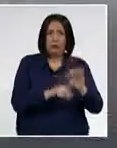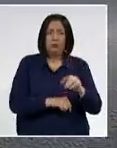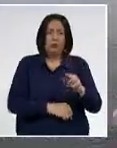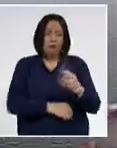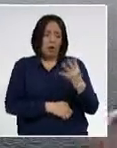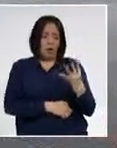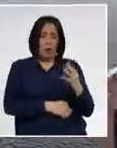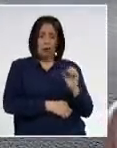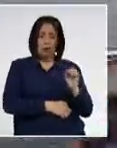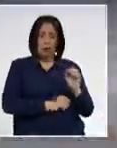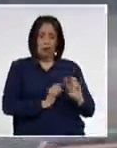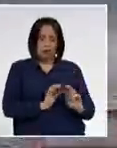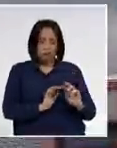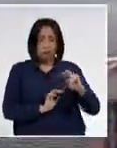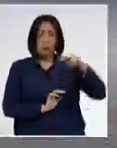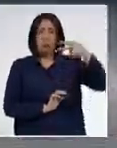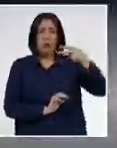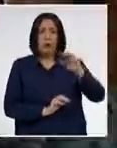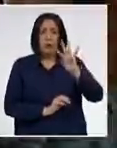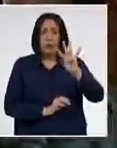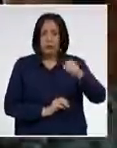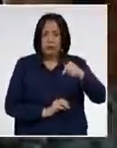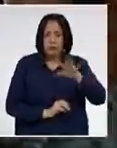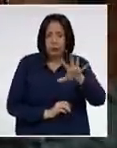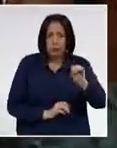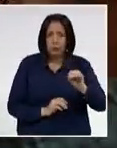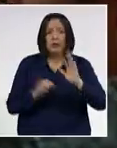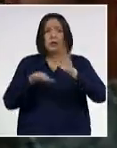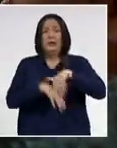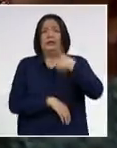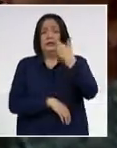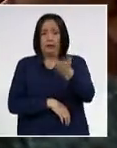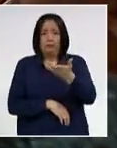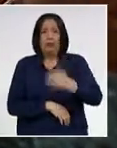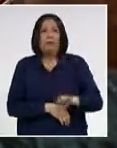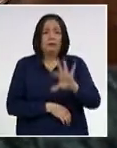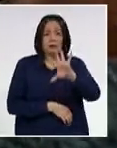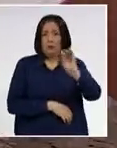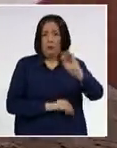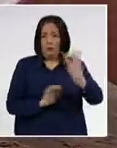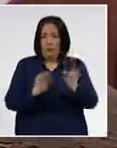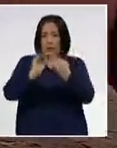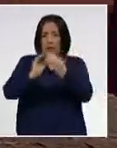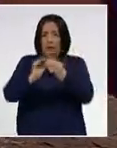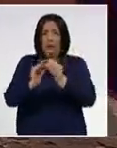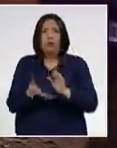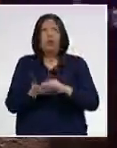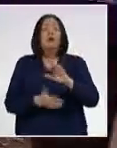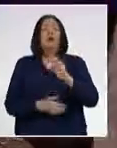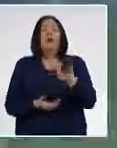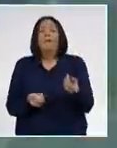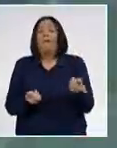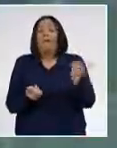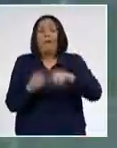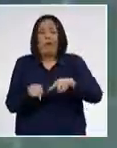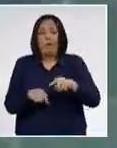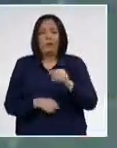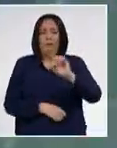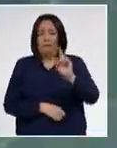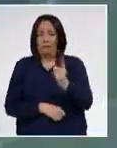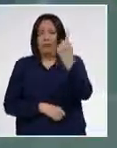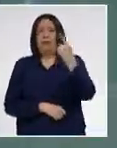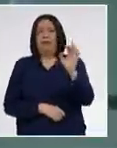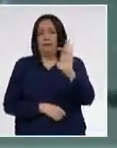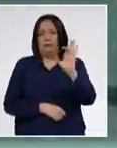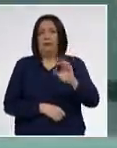4 soles a 4.50 y los siguientes 50 centavos iban a ser incrementados el 1